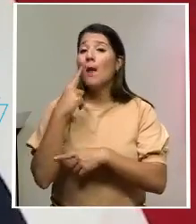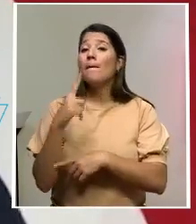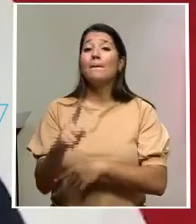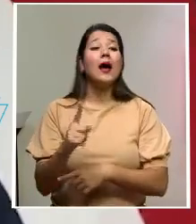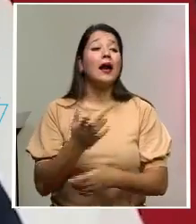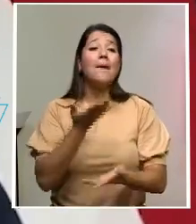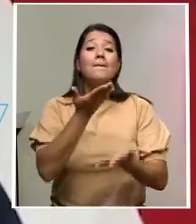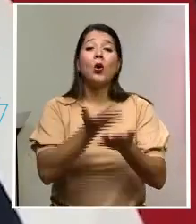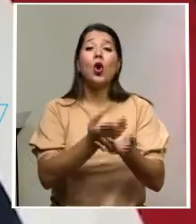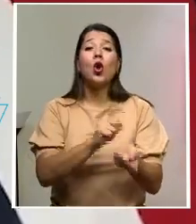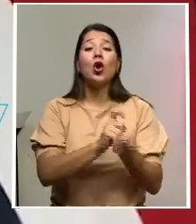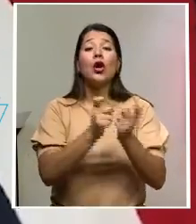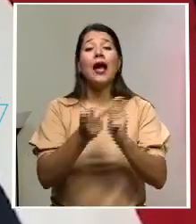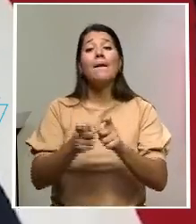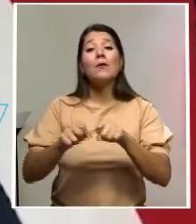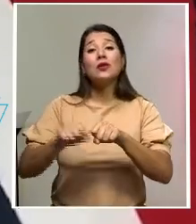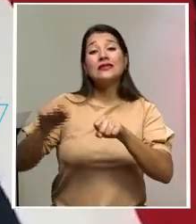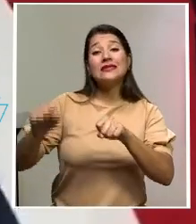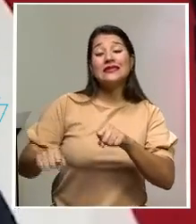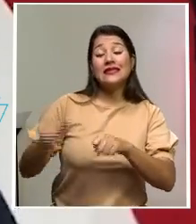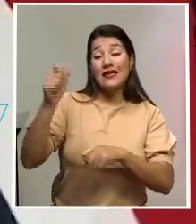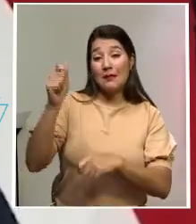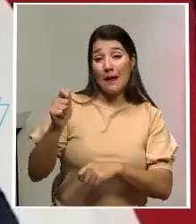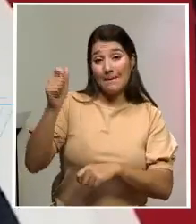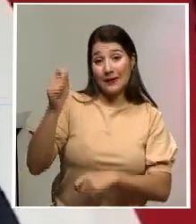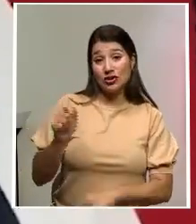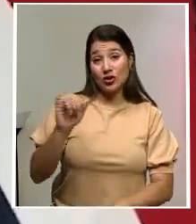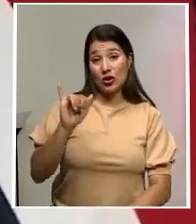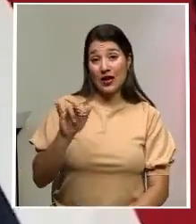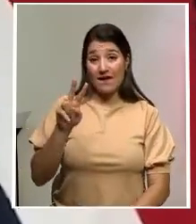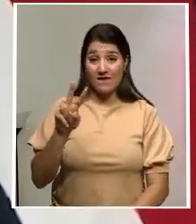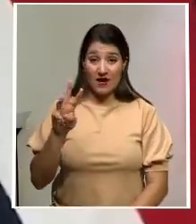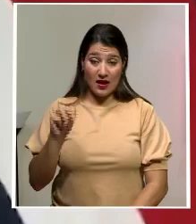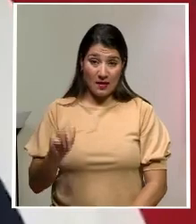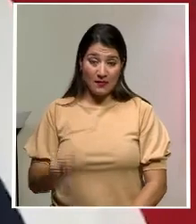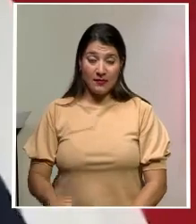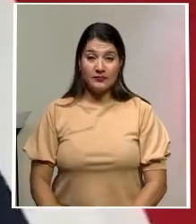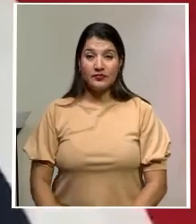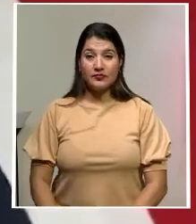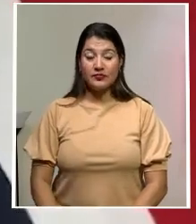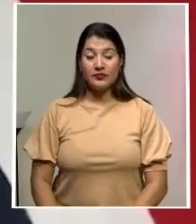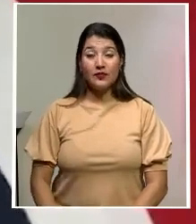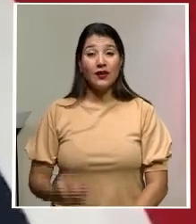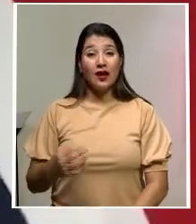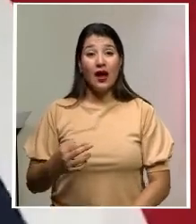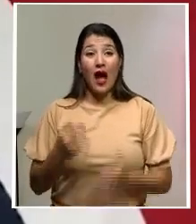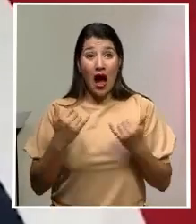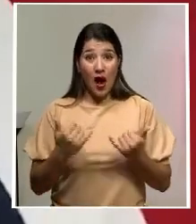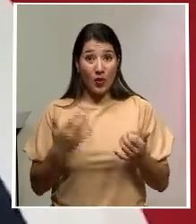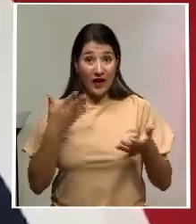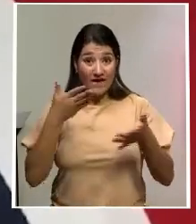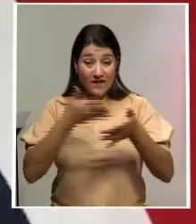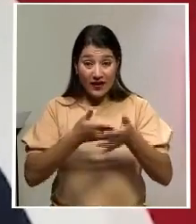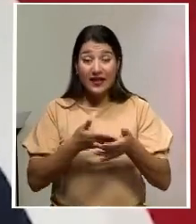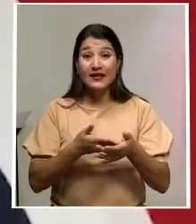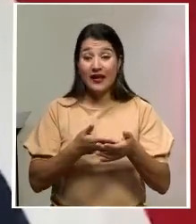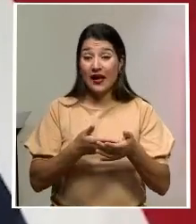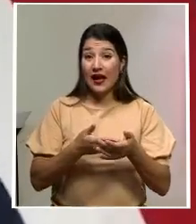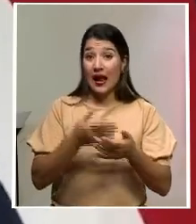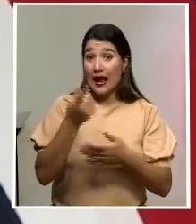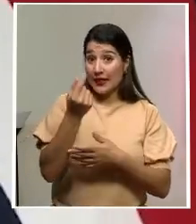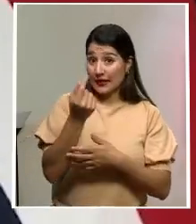al régimen de invalidez, vejez y muerte de todos los costarricenses. Venir a afectar el cálculo de la